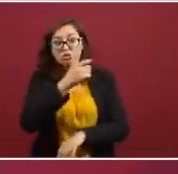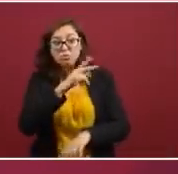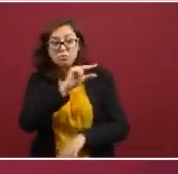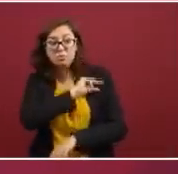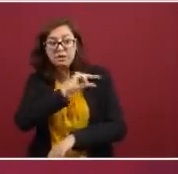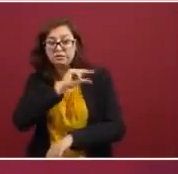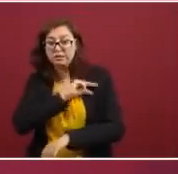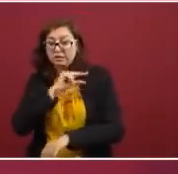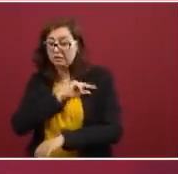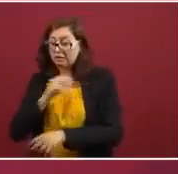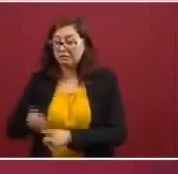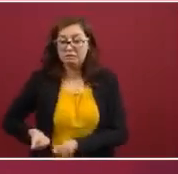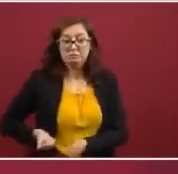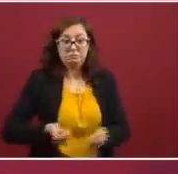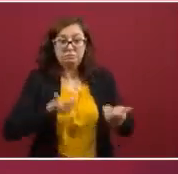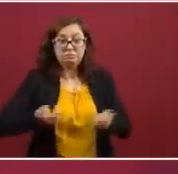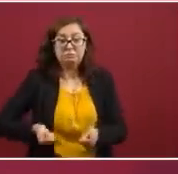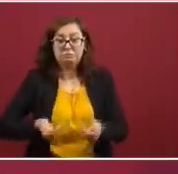a repartirse